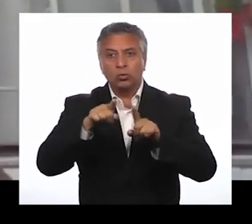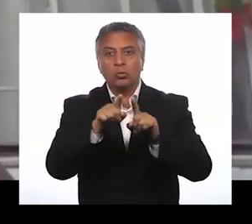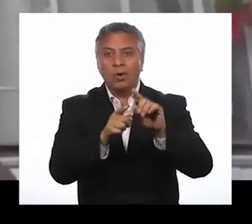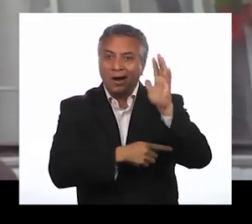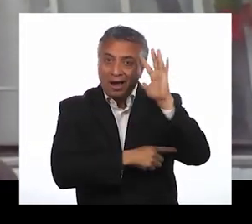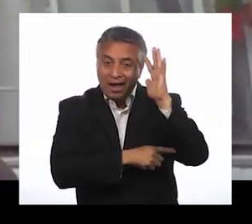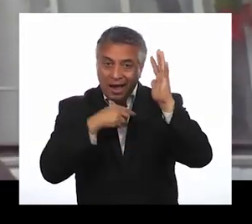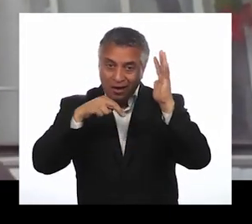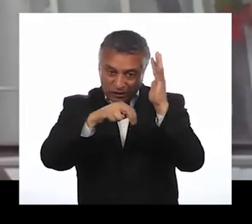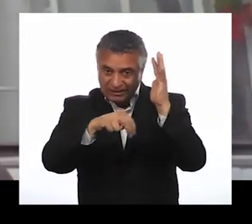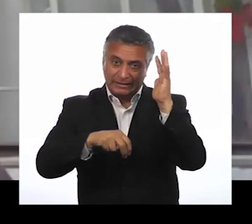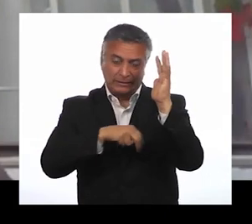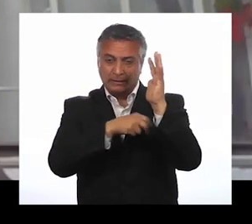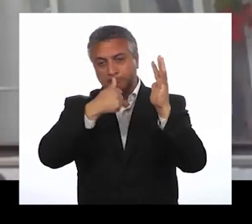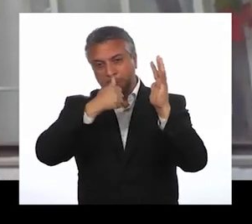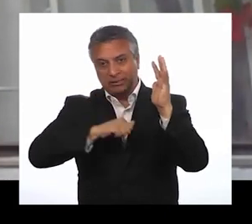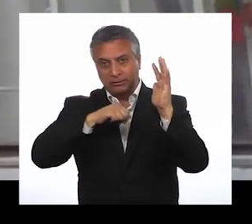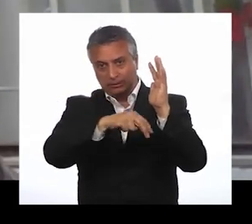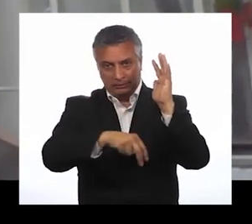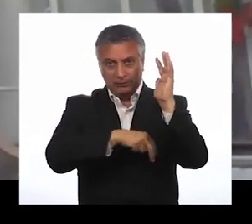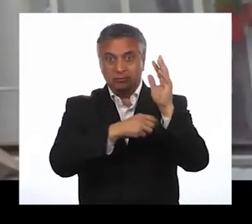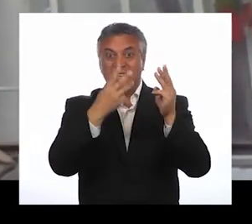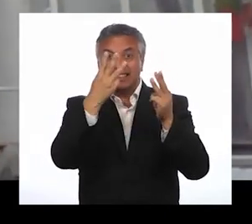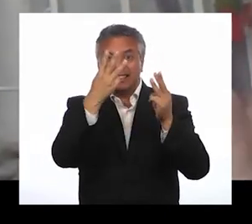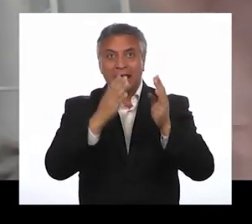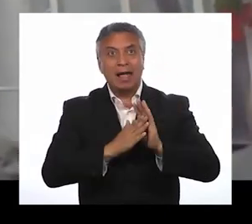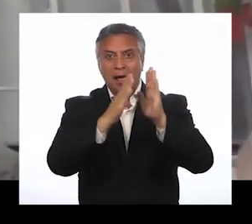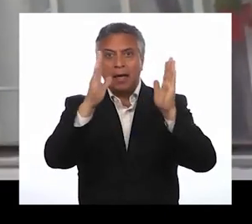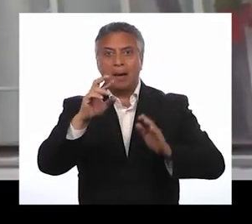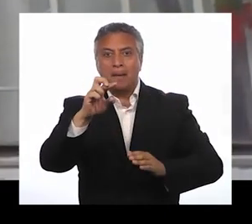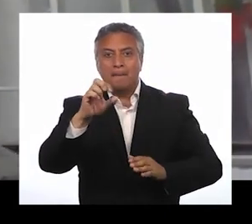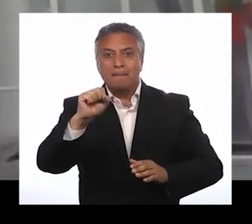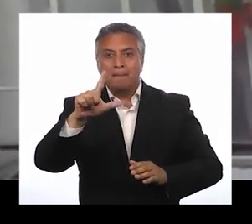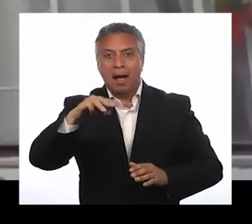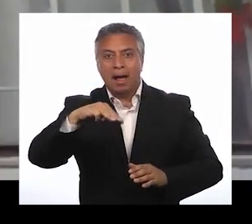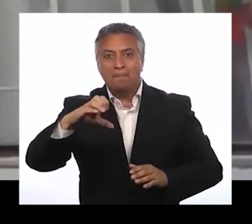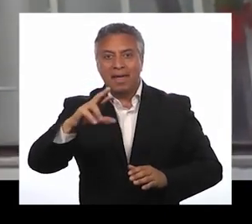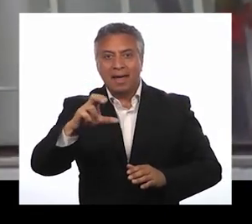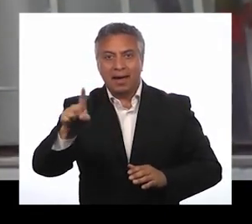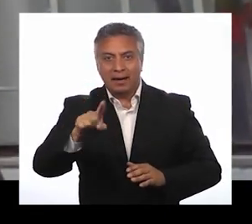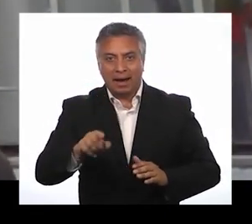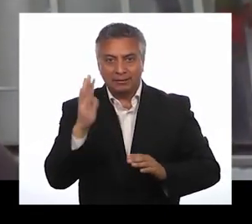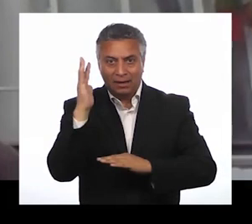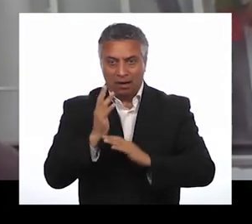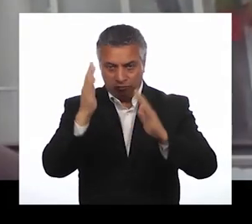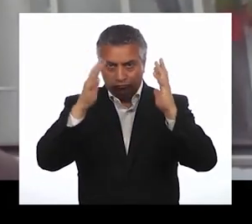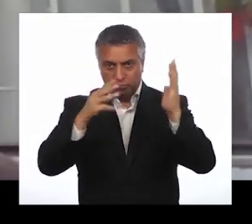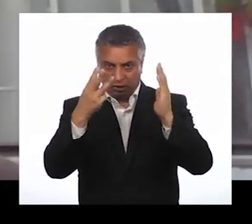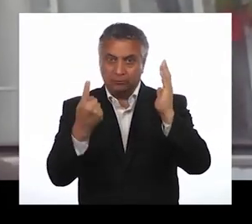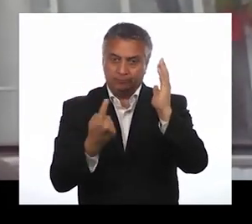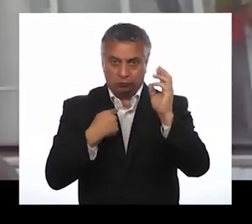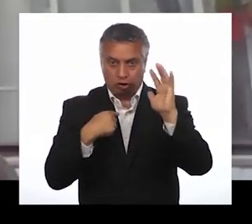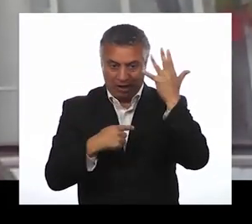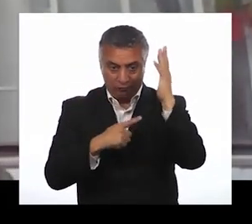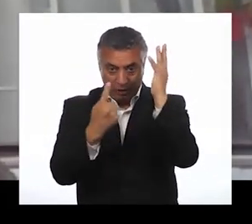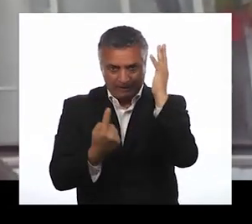en una palmera, me acuerdo. Habían como tres palmeras juntas, y ahí me escondí en una palmera. Y habré